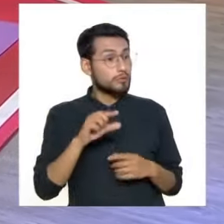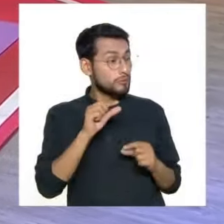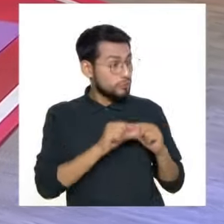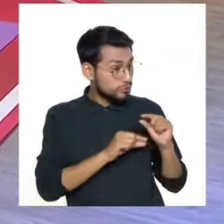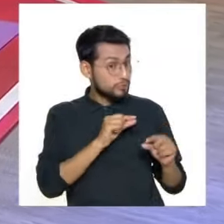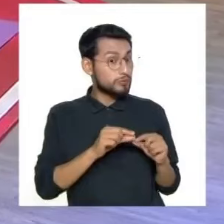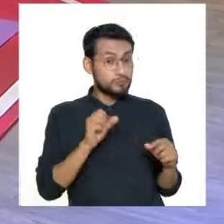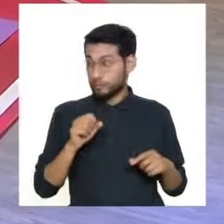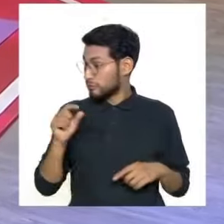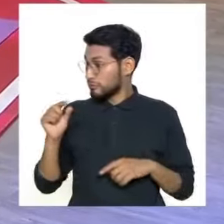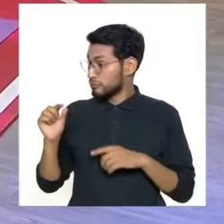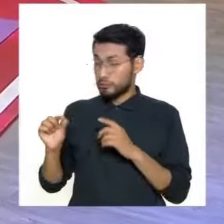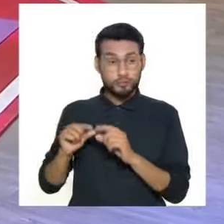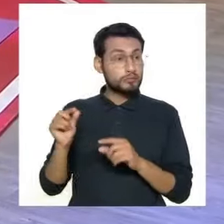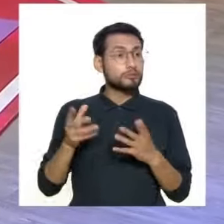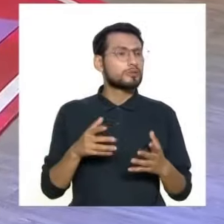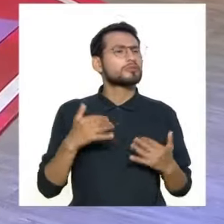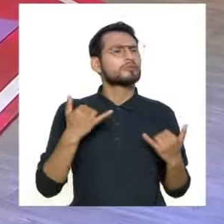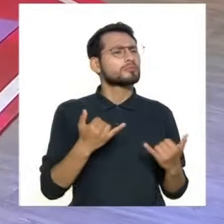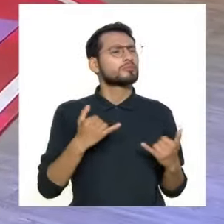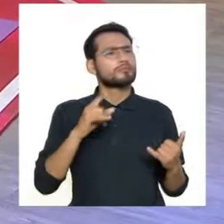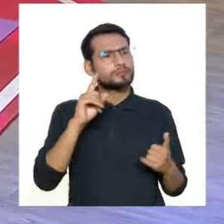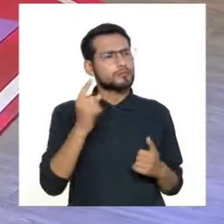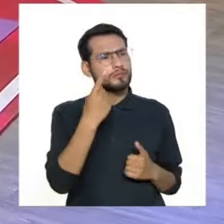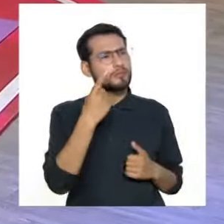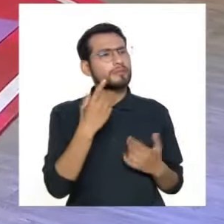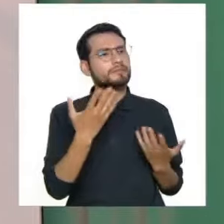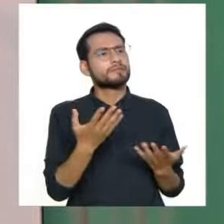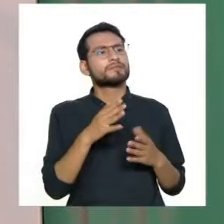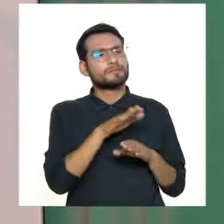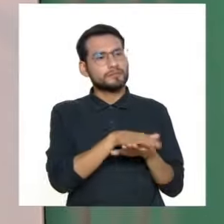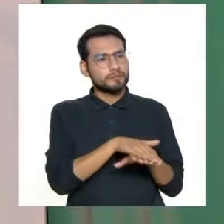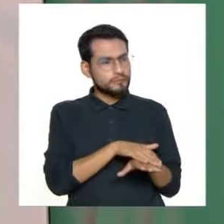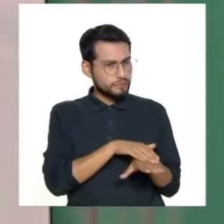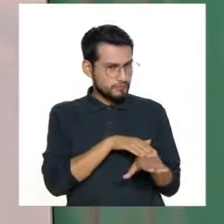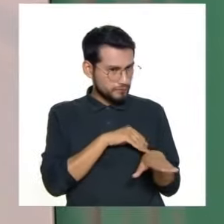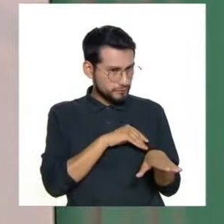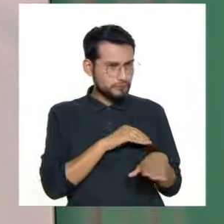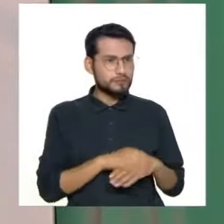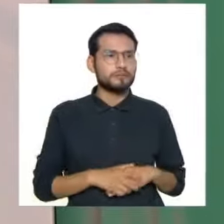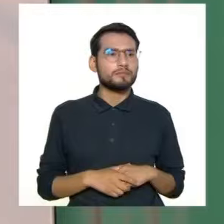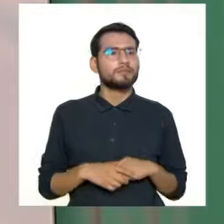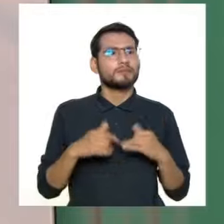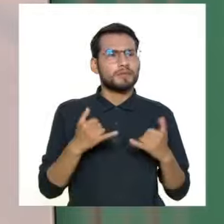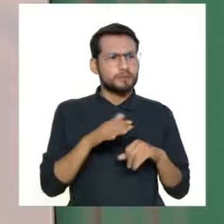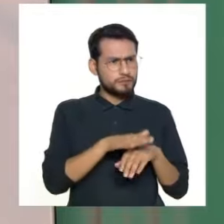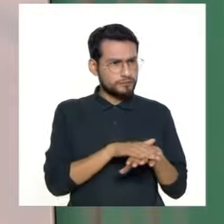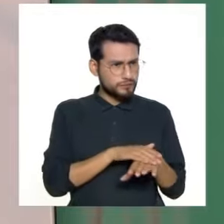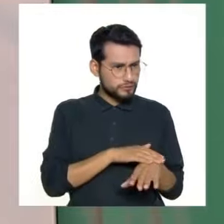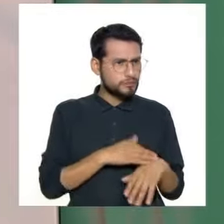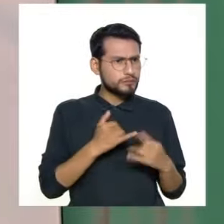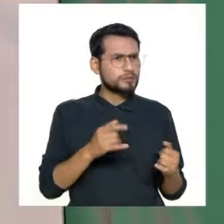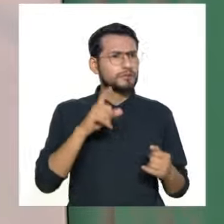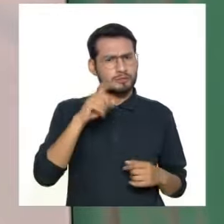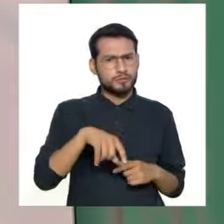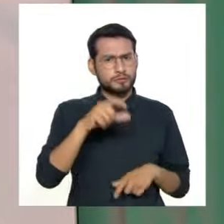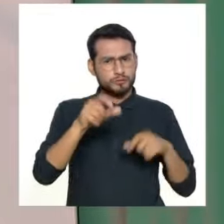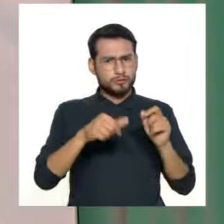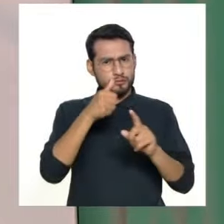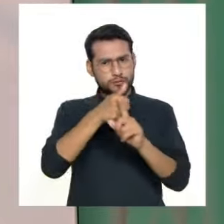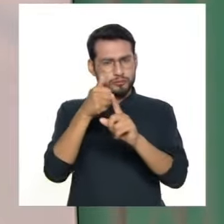poco a poco no lo hemos hecho la primera secuencia despacio Okay vamos despacio cada persona debe ir a